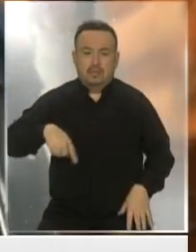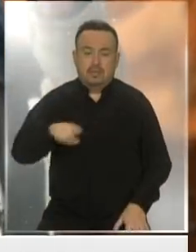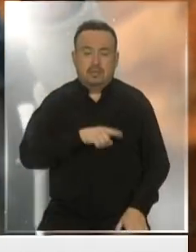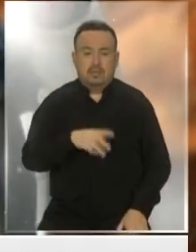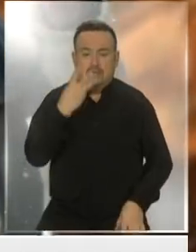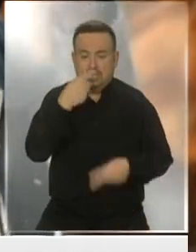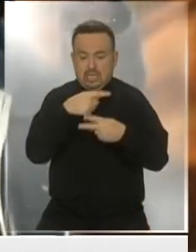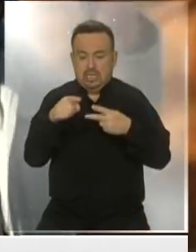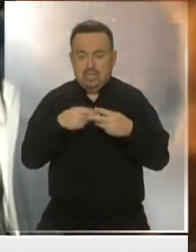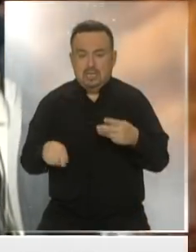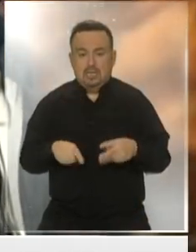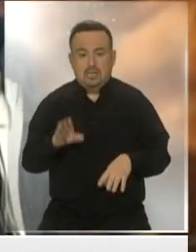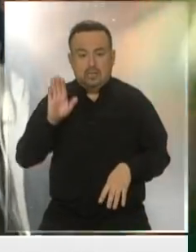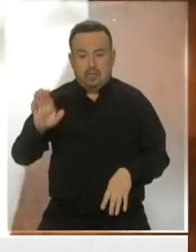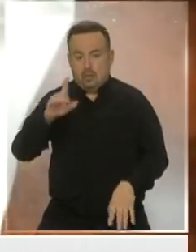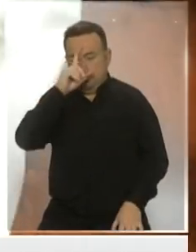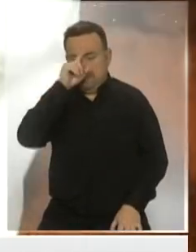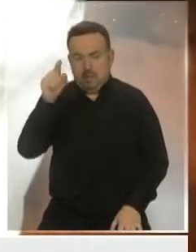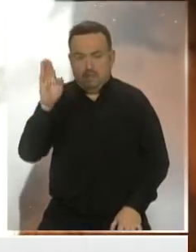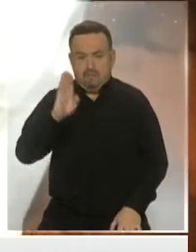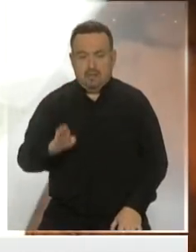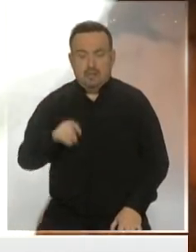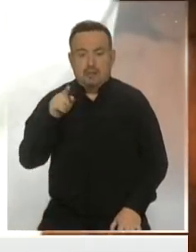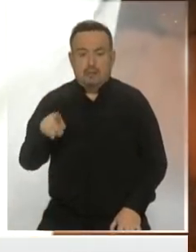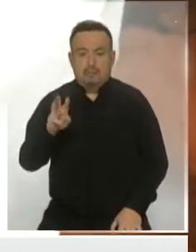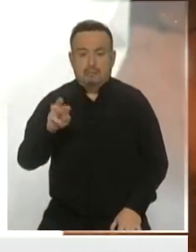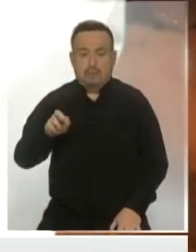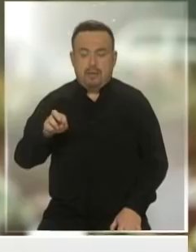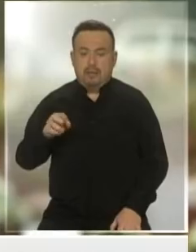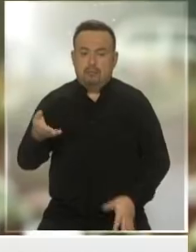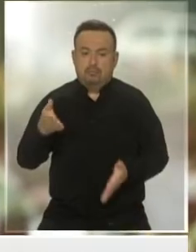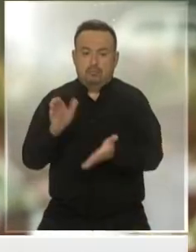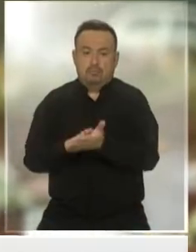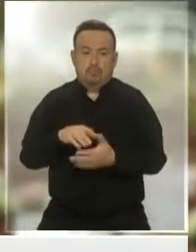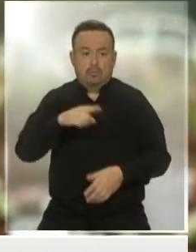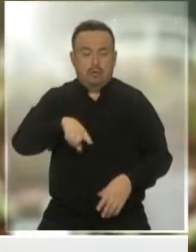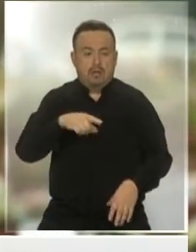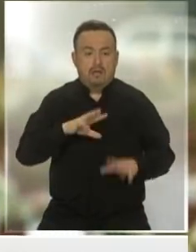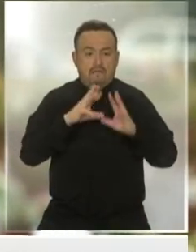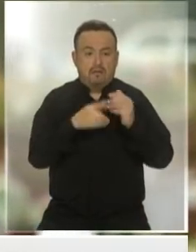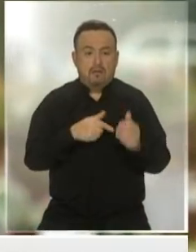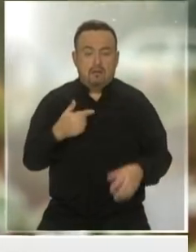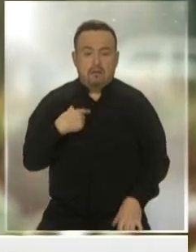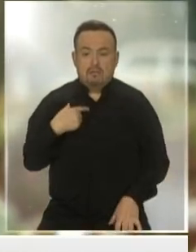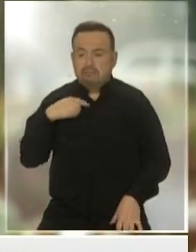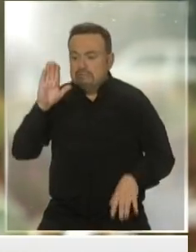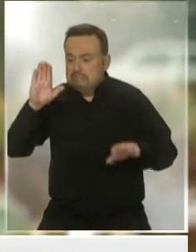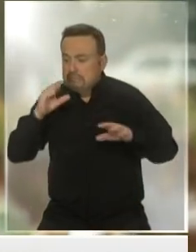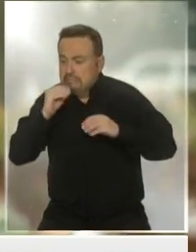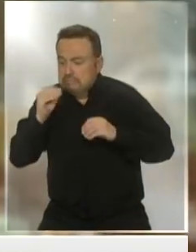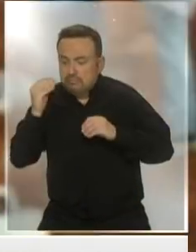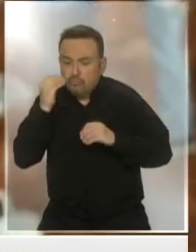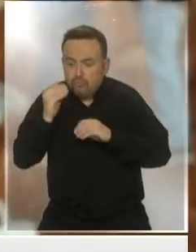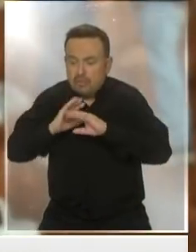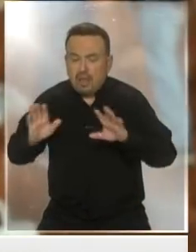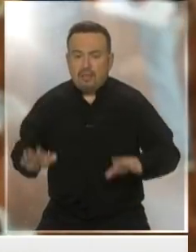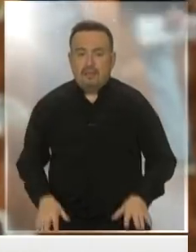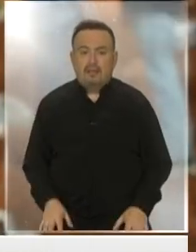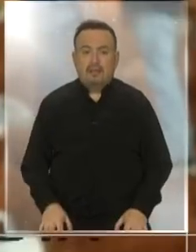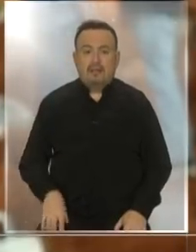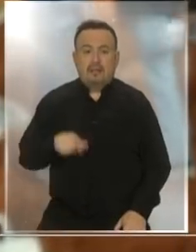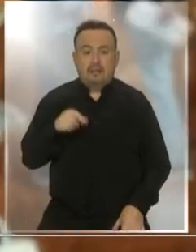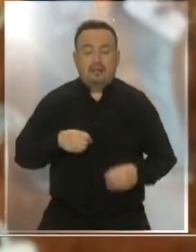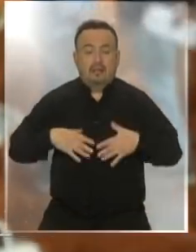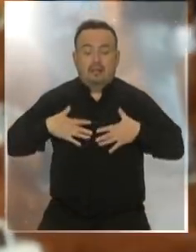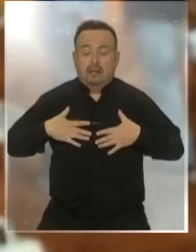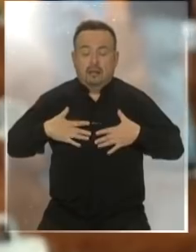de 3 semanas internado en un hospital en Brasil, su papá murió y nadie de su familia se alcanzó a despedir. Este